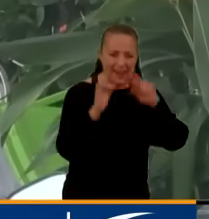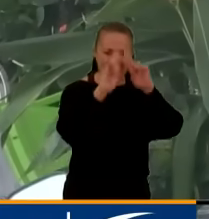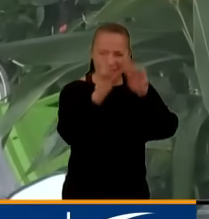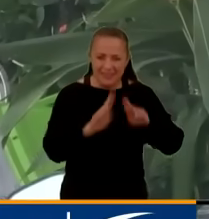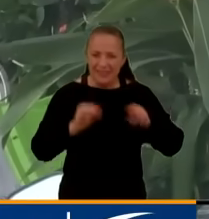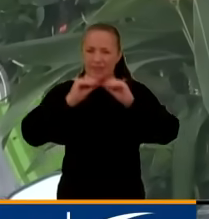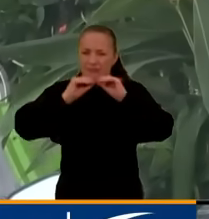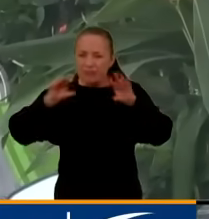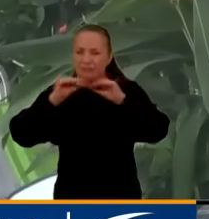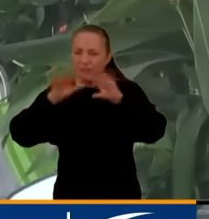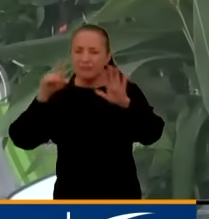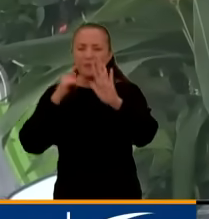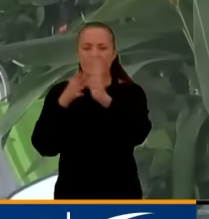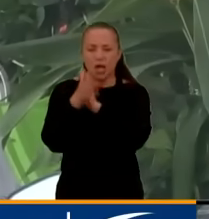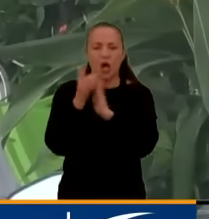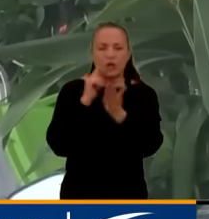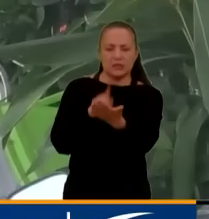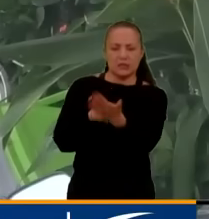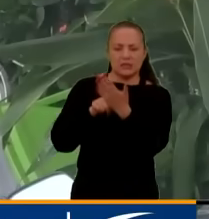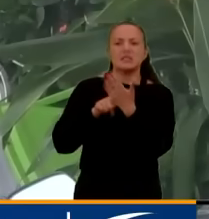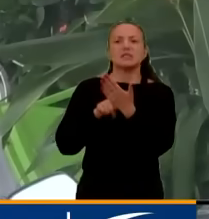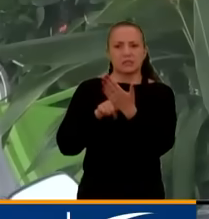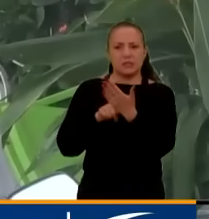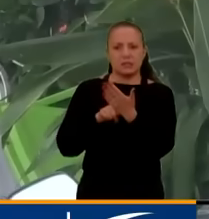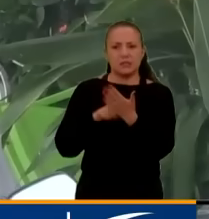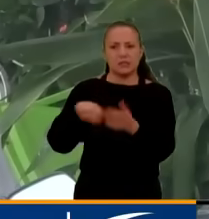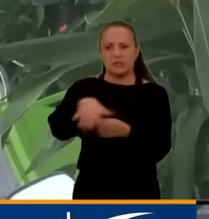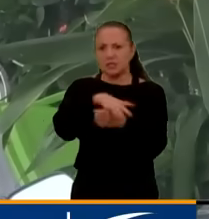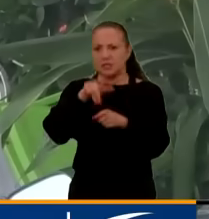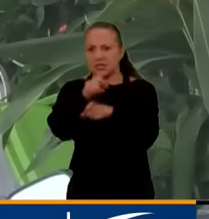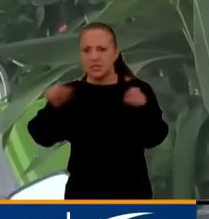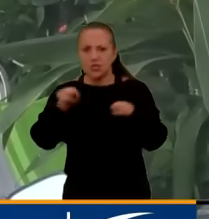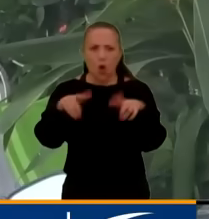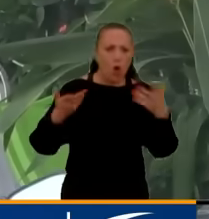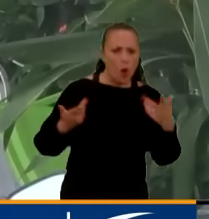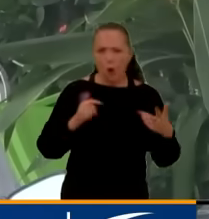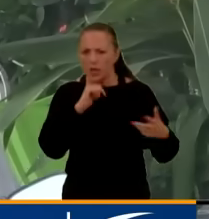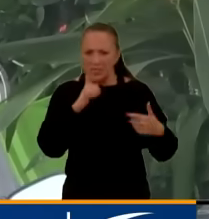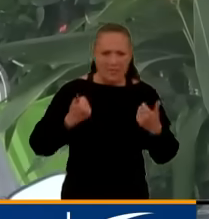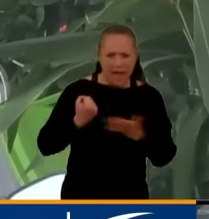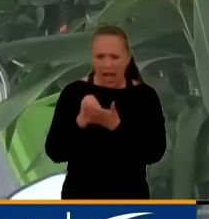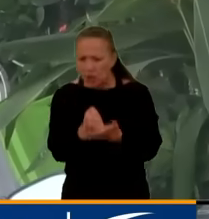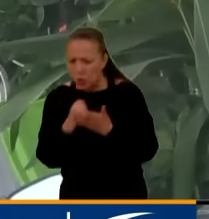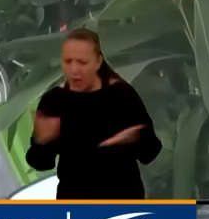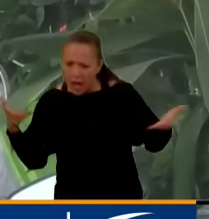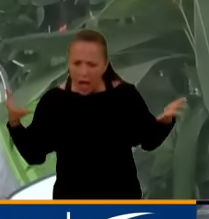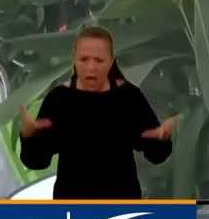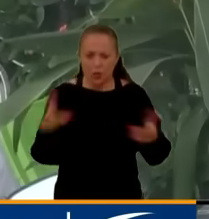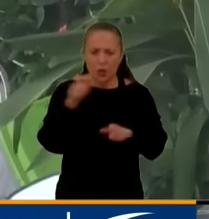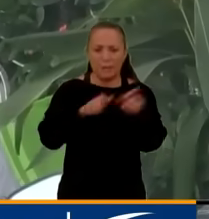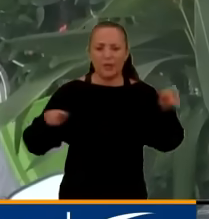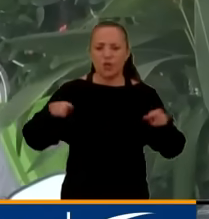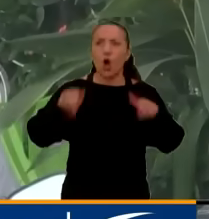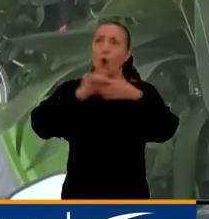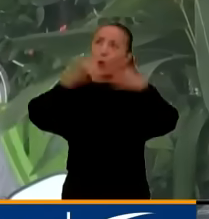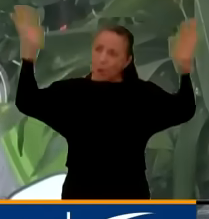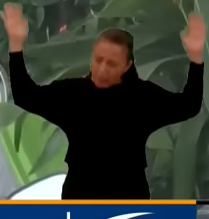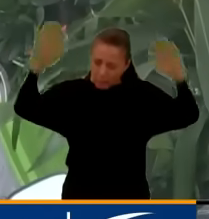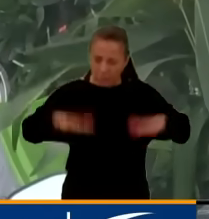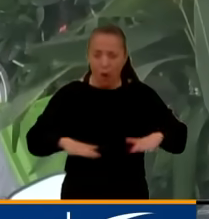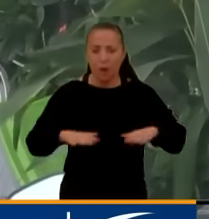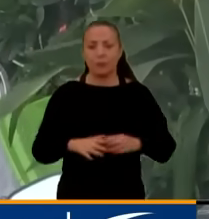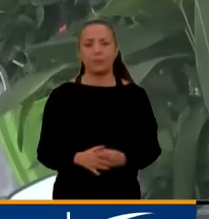y que mostraron cómo se vivió por parte de las personas que trataban de socorrer a las víctimas debajo de los